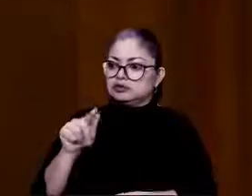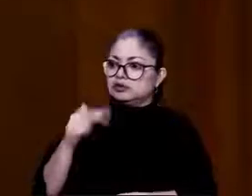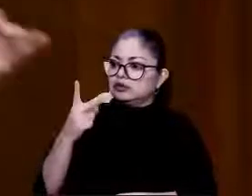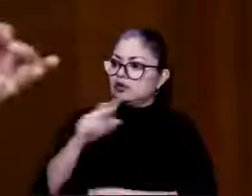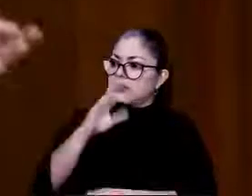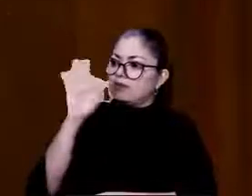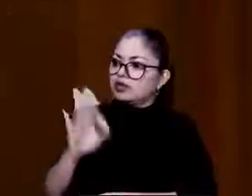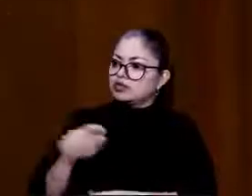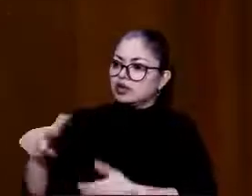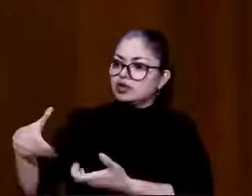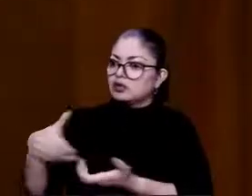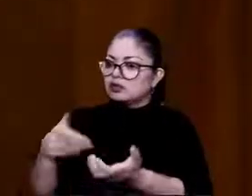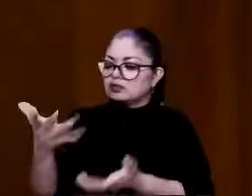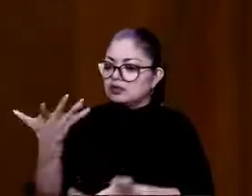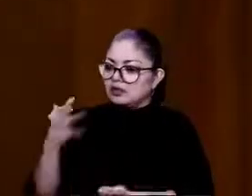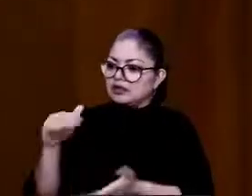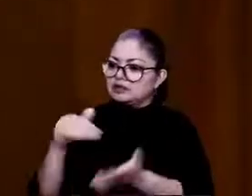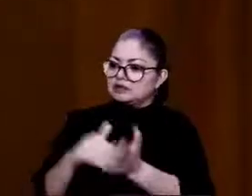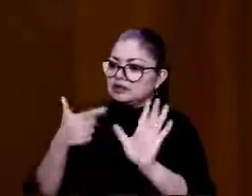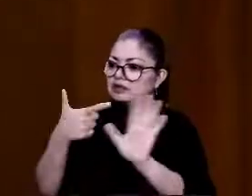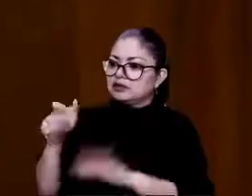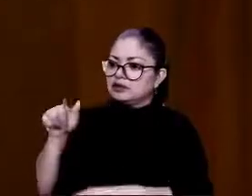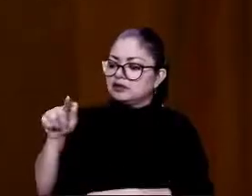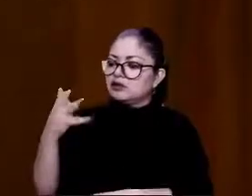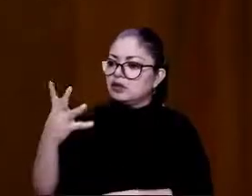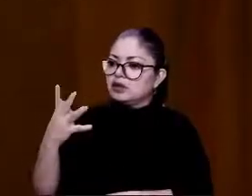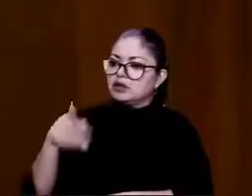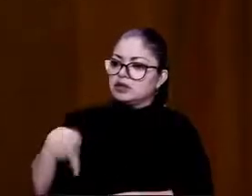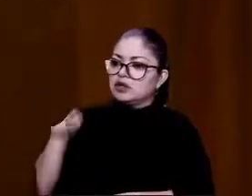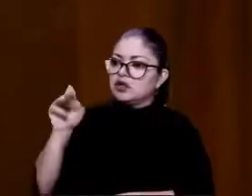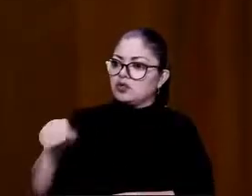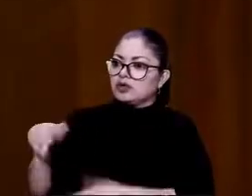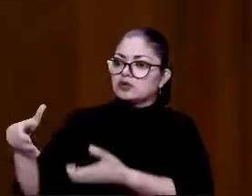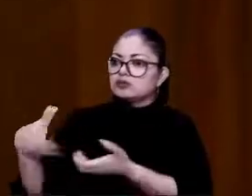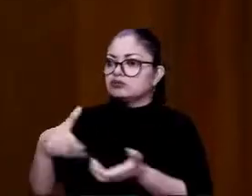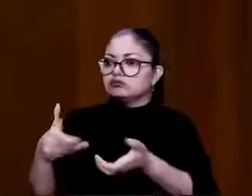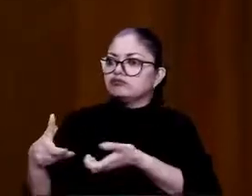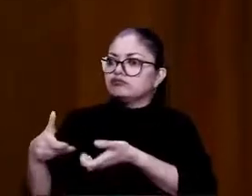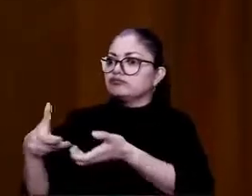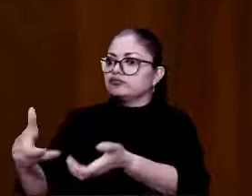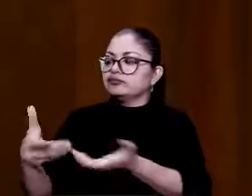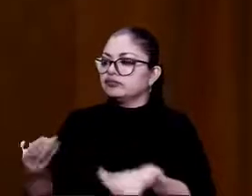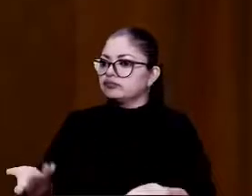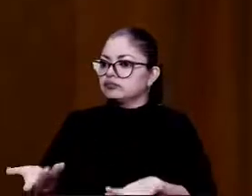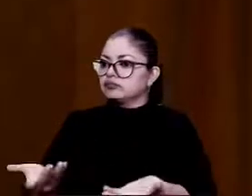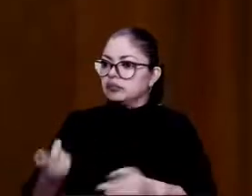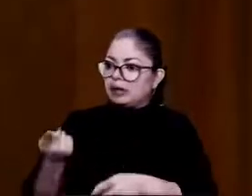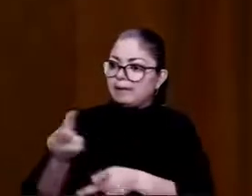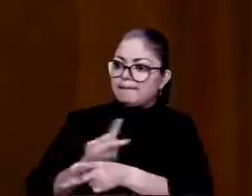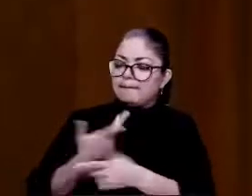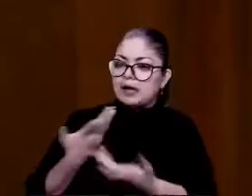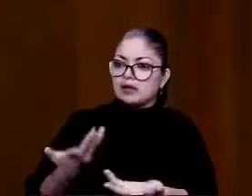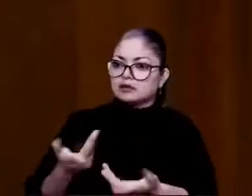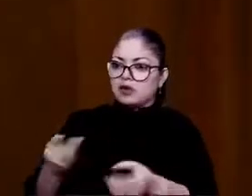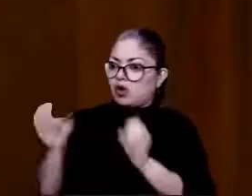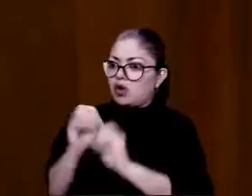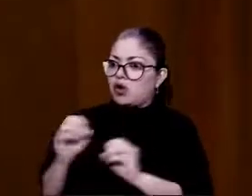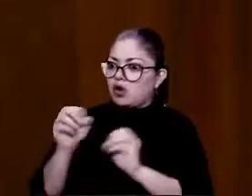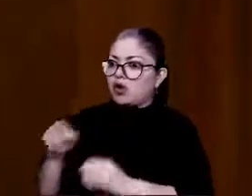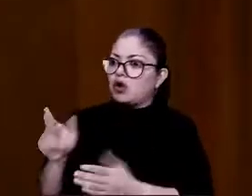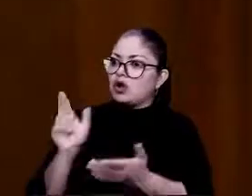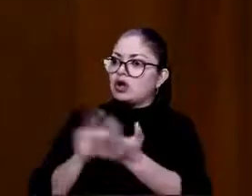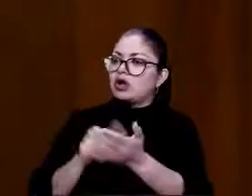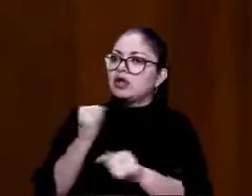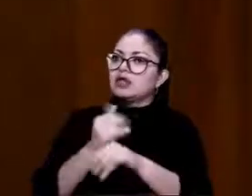72%, equivalente a 10.674 kilómetros de carreteras y vialidades primarias que no se reportan en